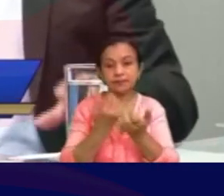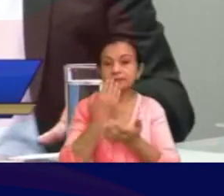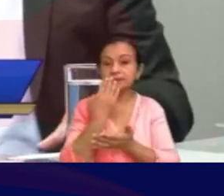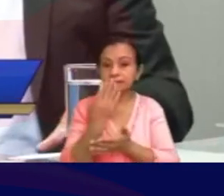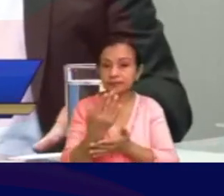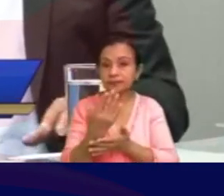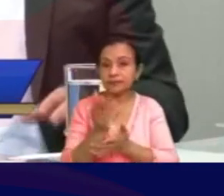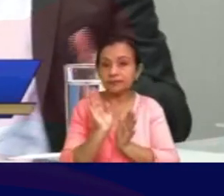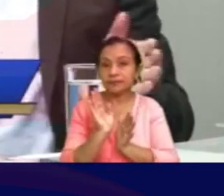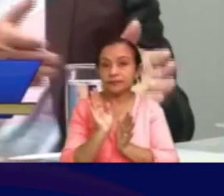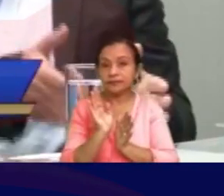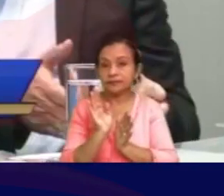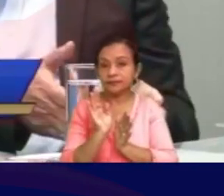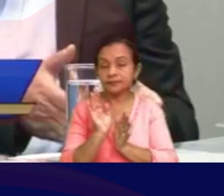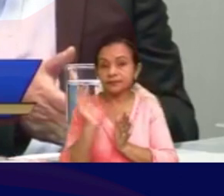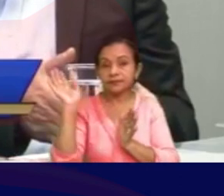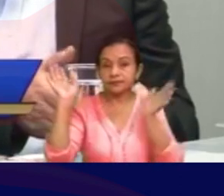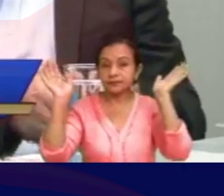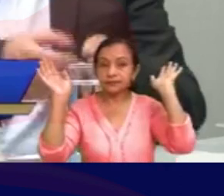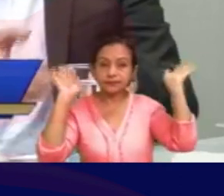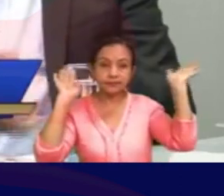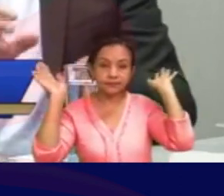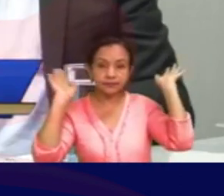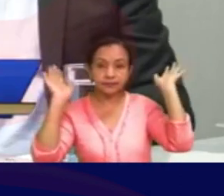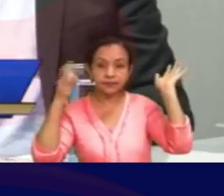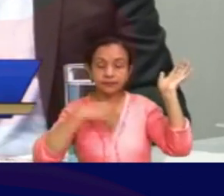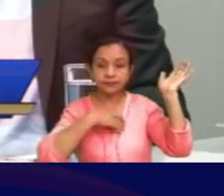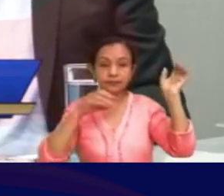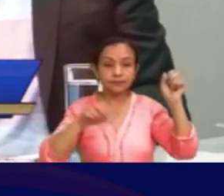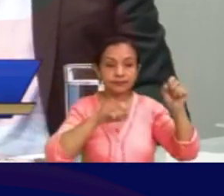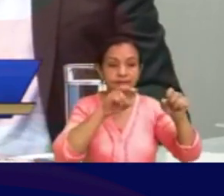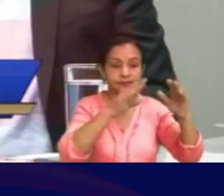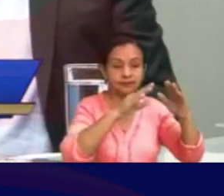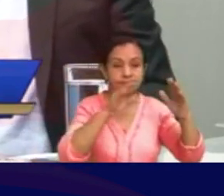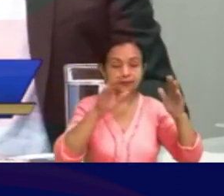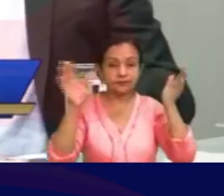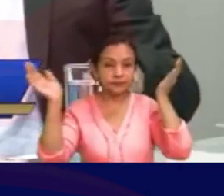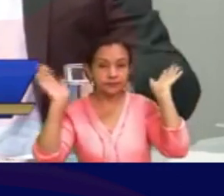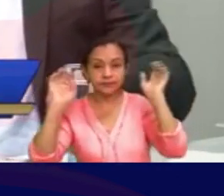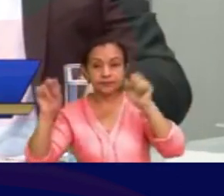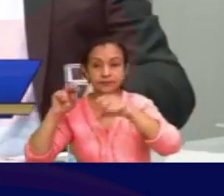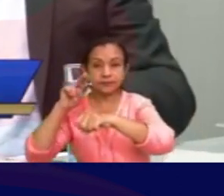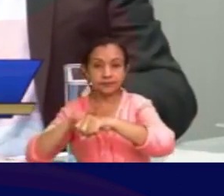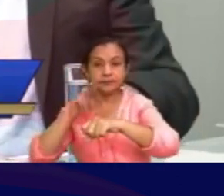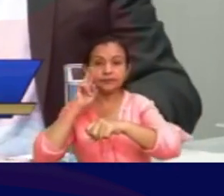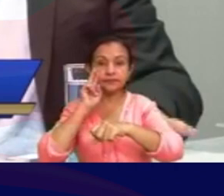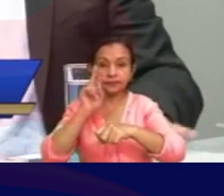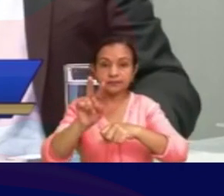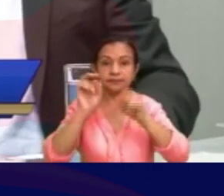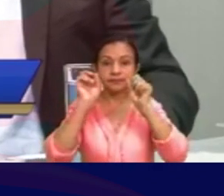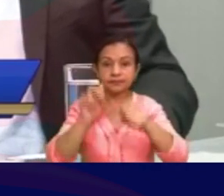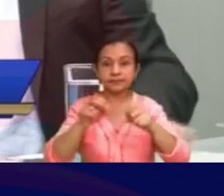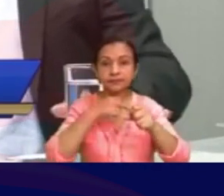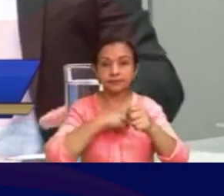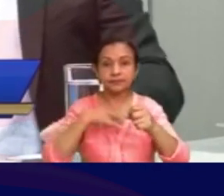suficiente, o sea, del mercado doméstico, o sea, el mercado nacional. Entonces, ustedes van a observar que nosotros vamos